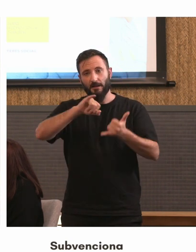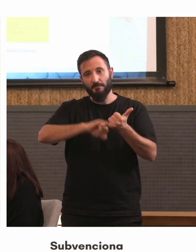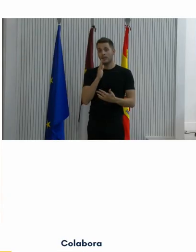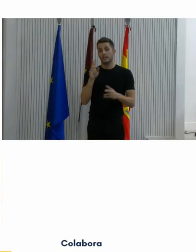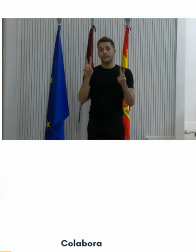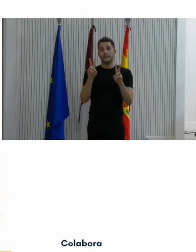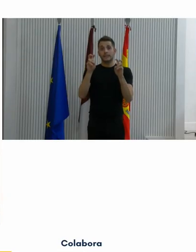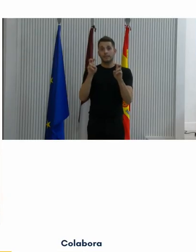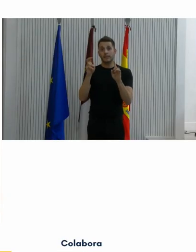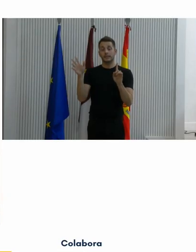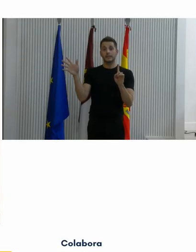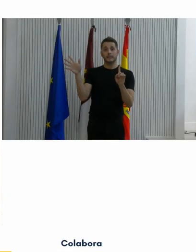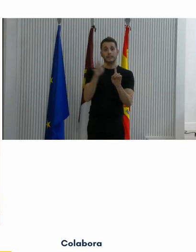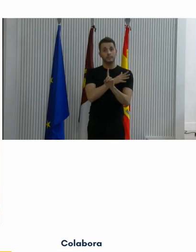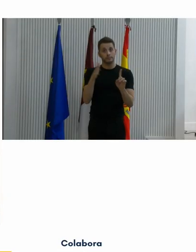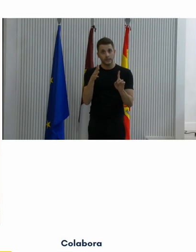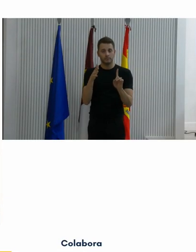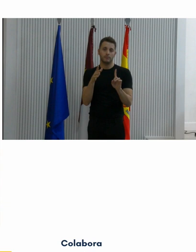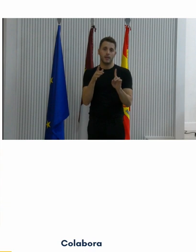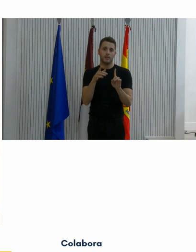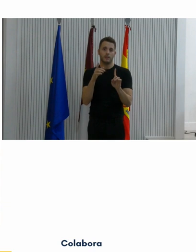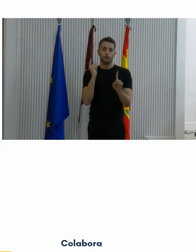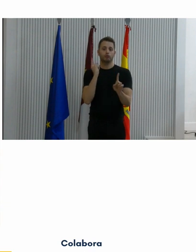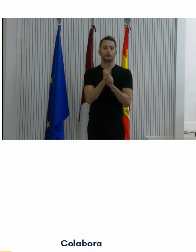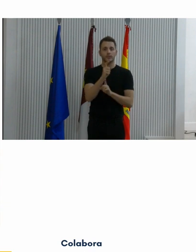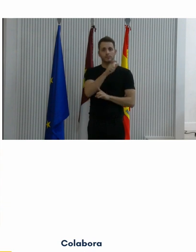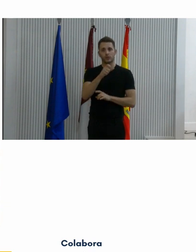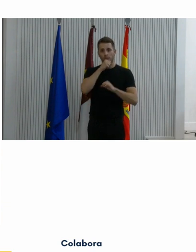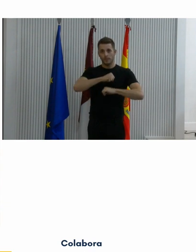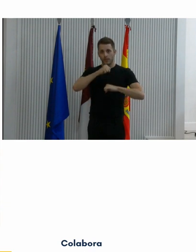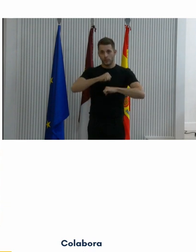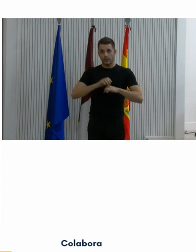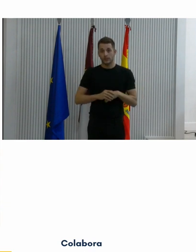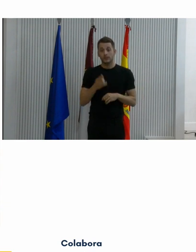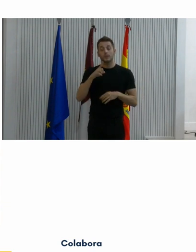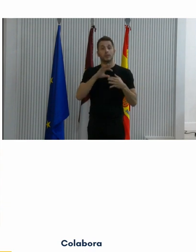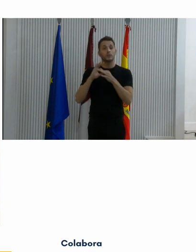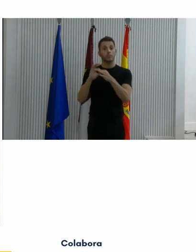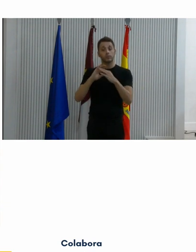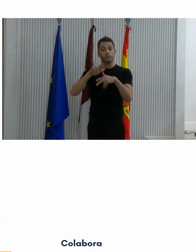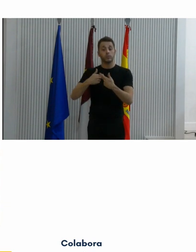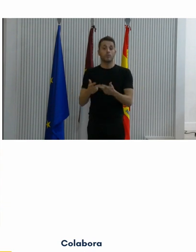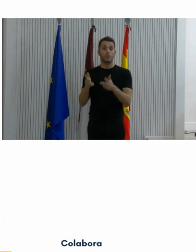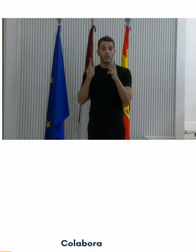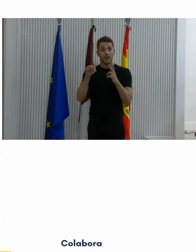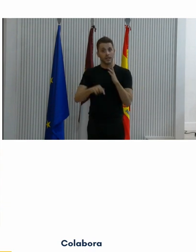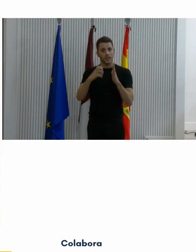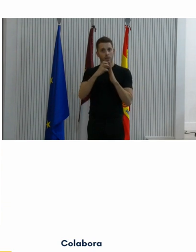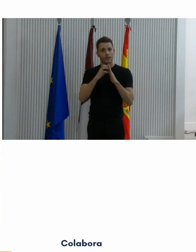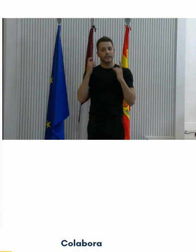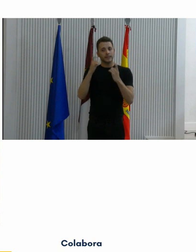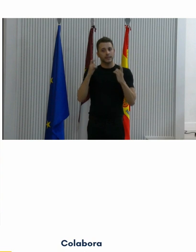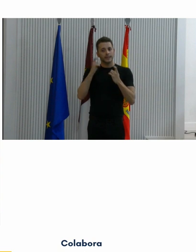duro eled anismo con las personas mayores y desde la provincial udp de Cuenca Tratamos de paliar y daros toda la